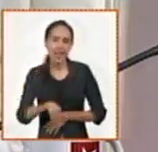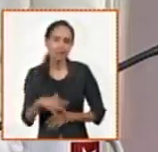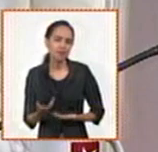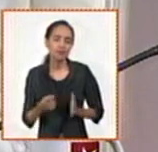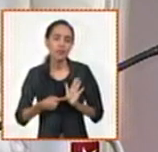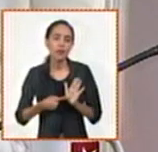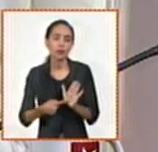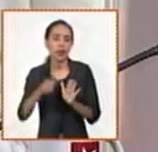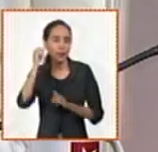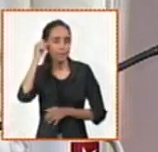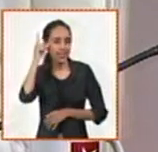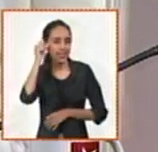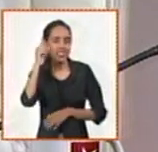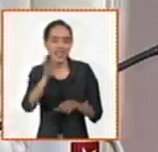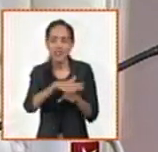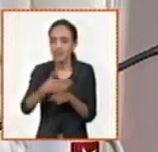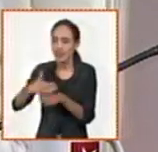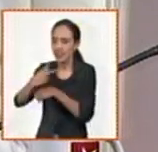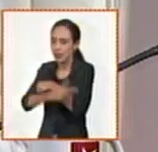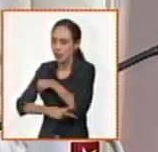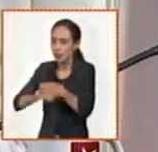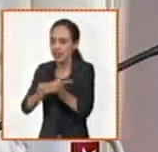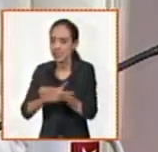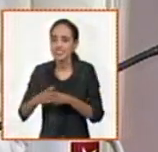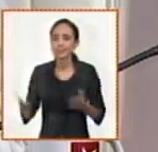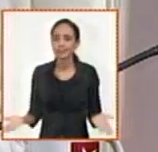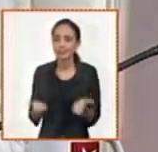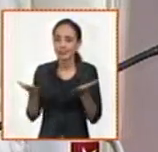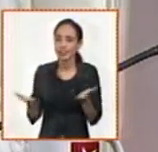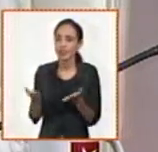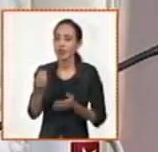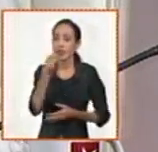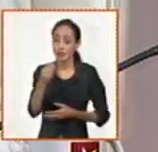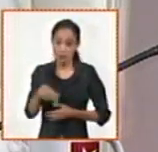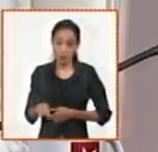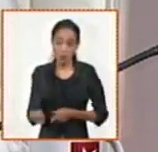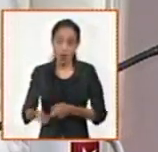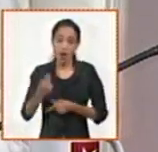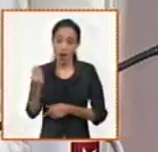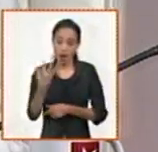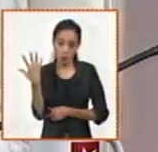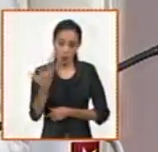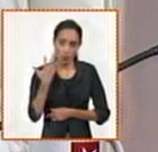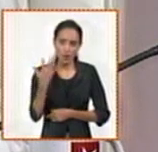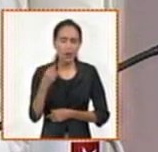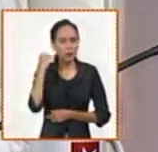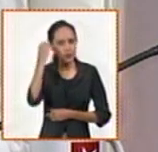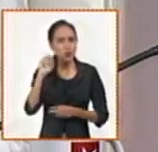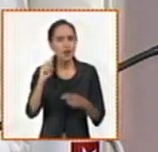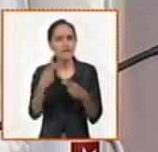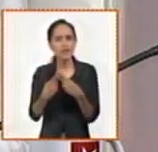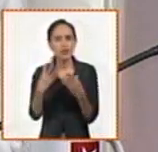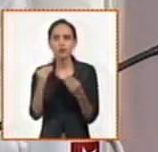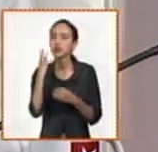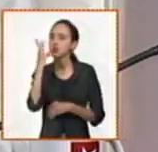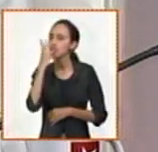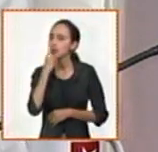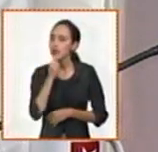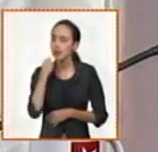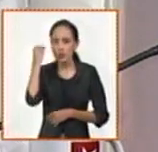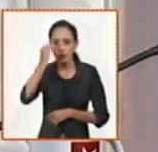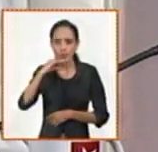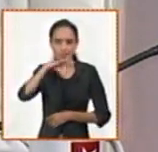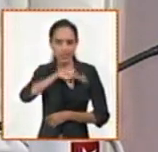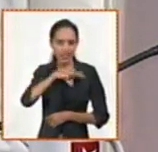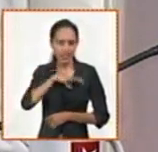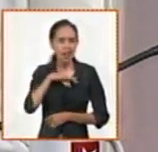exponer experiencias de diferentes países en avances de la agroecología. Creo que va a ser un evento muy bonito y creo que los